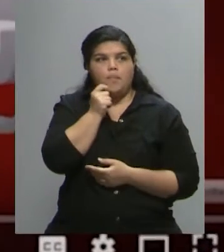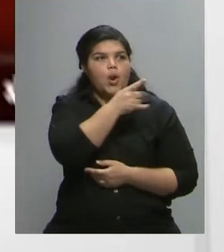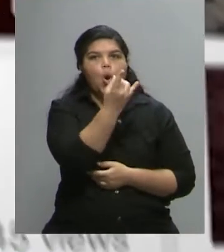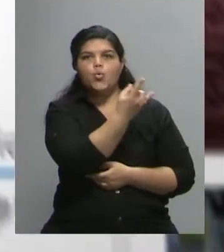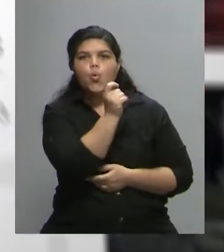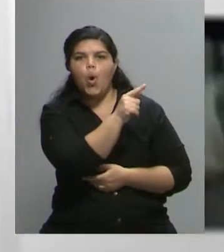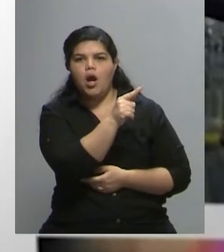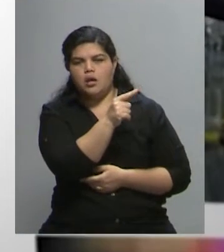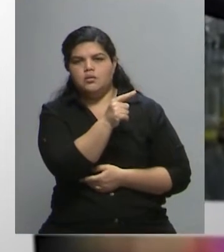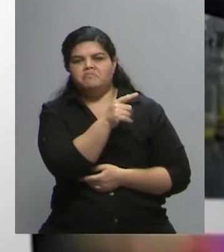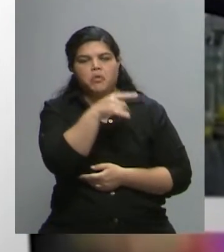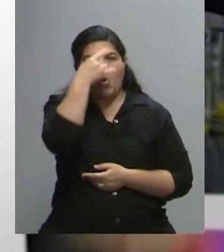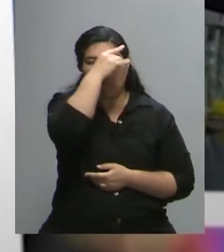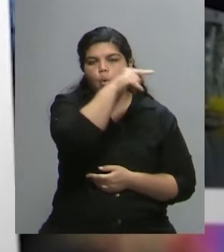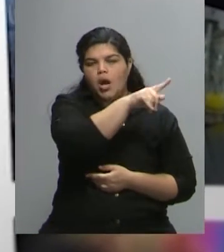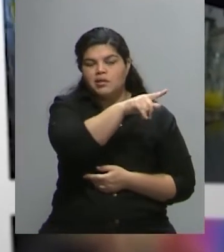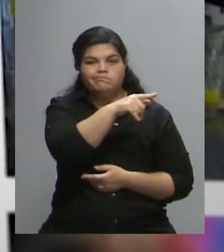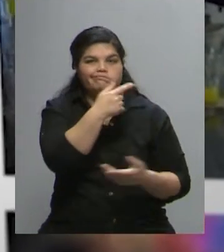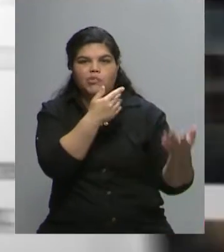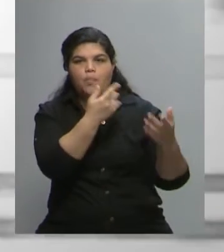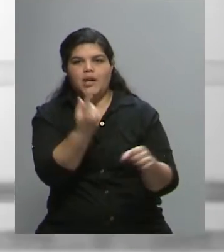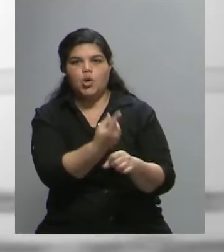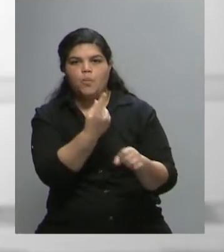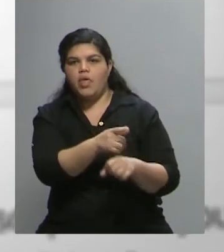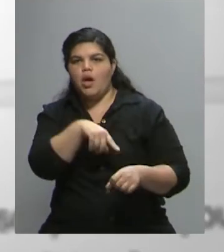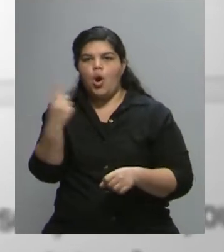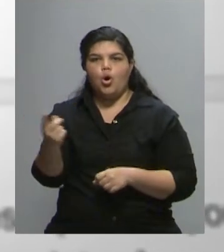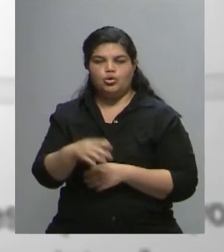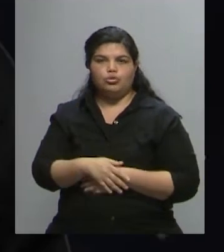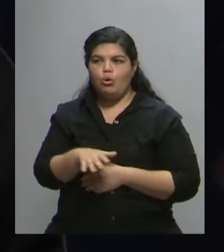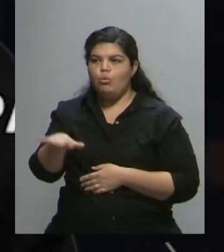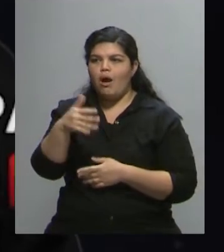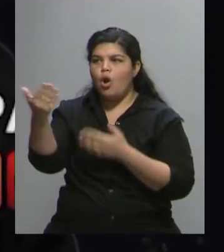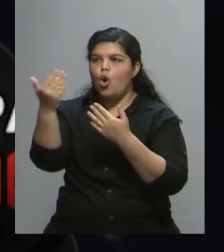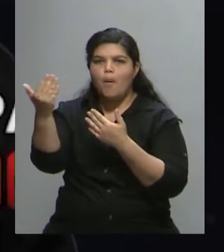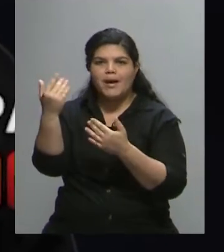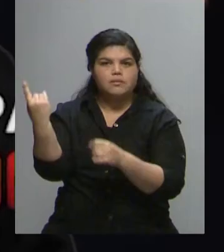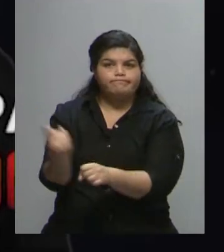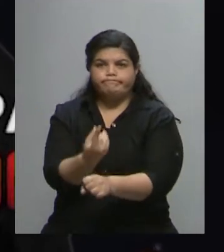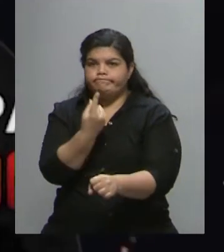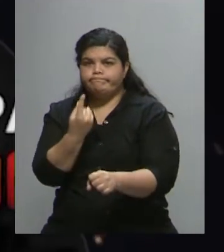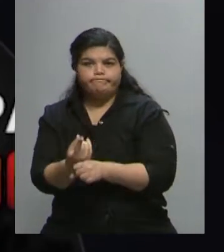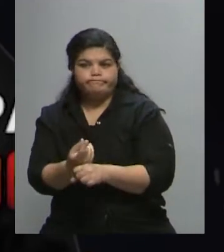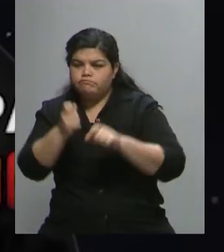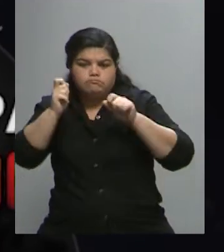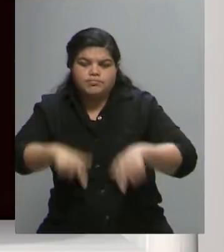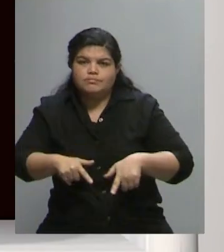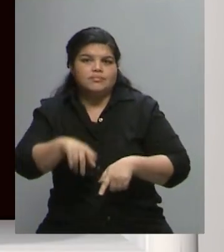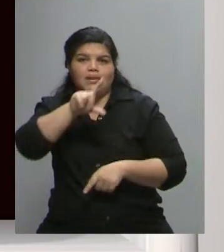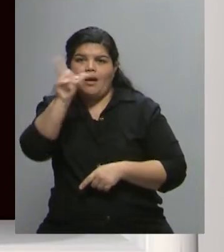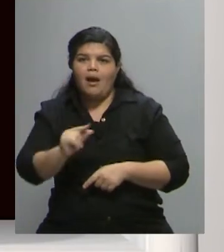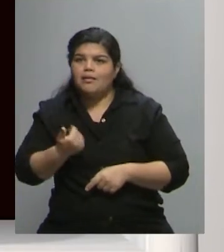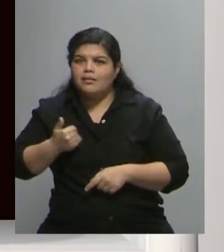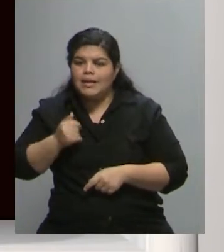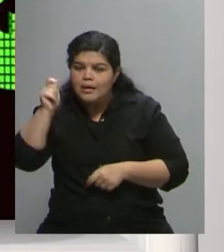Uruguay. ¿Por qué no comparamos con Noruega? Porque Argentina no es Noruega. O sea, cualquier comparación que no sea de Argentina con sí mismo es una comparación de peras